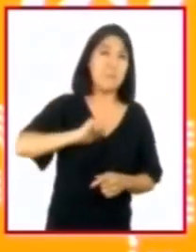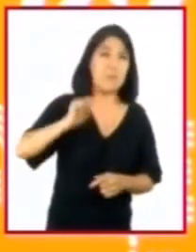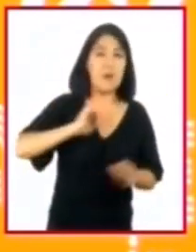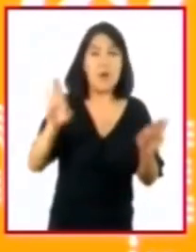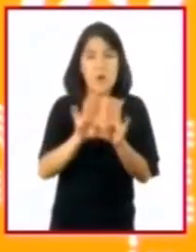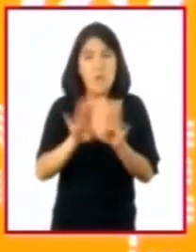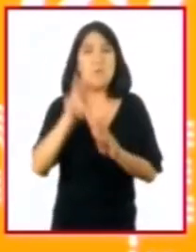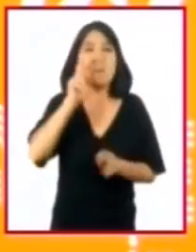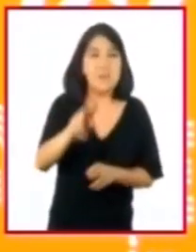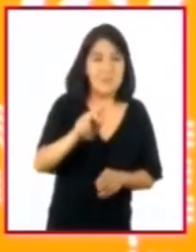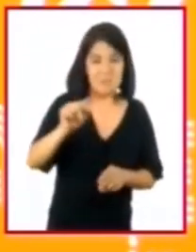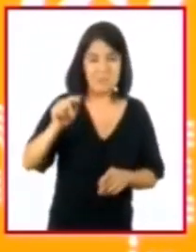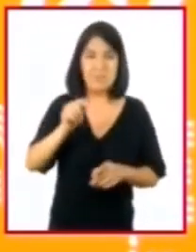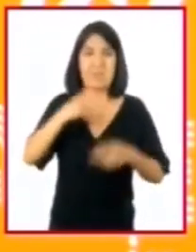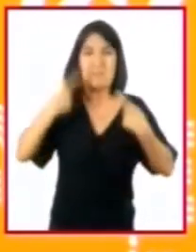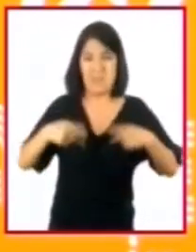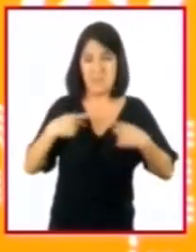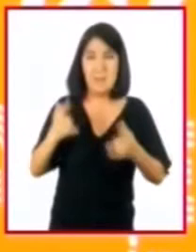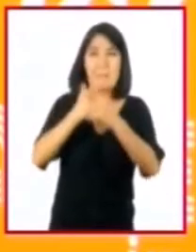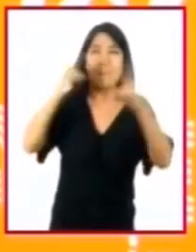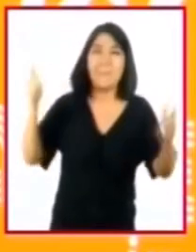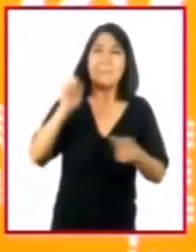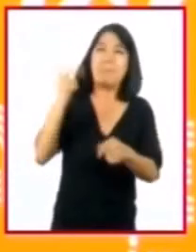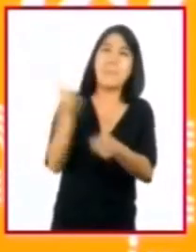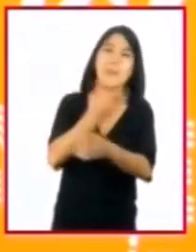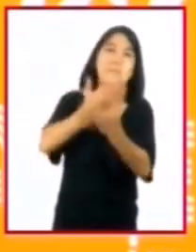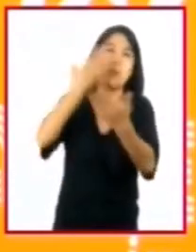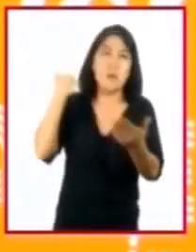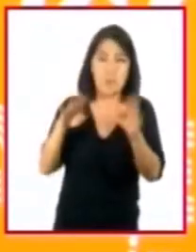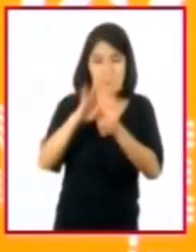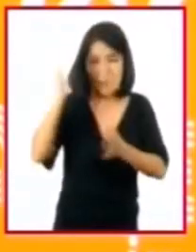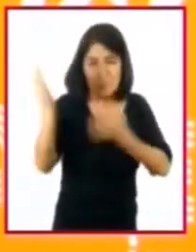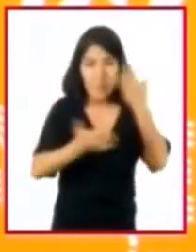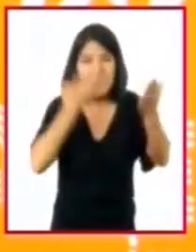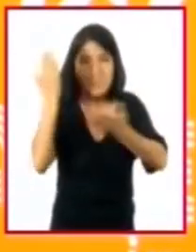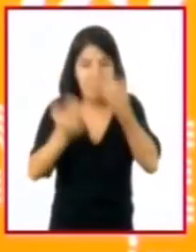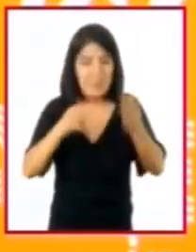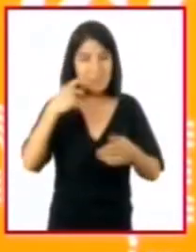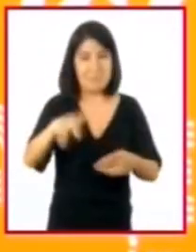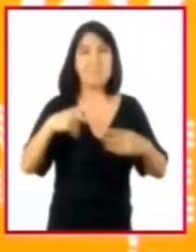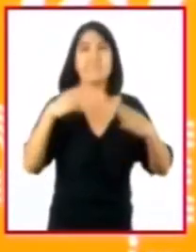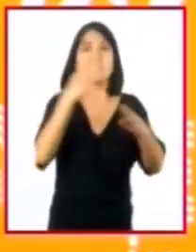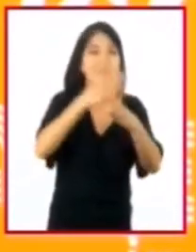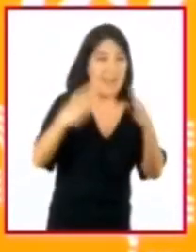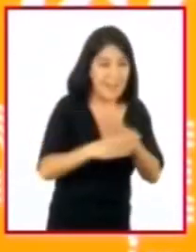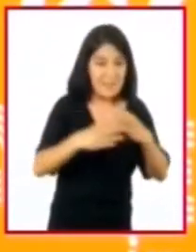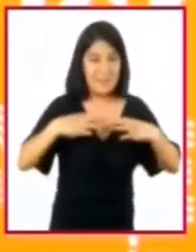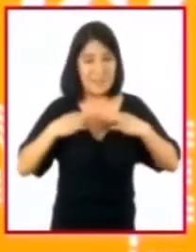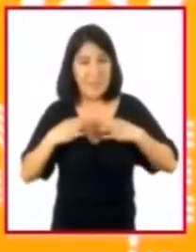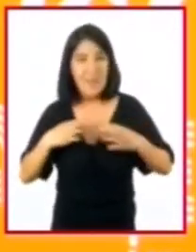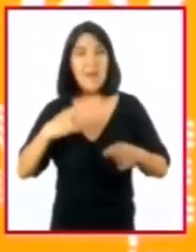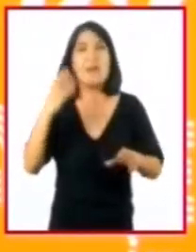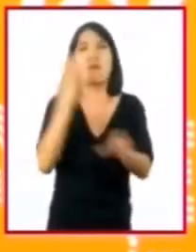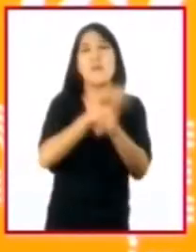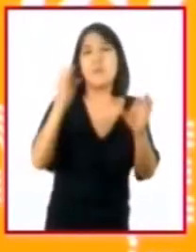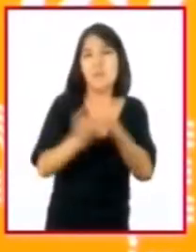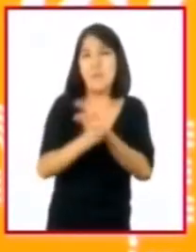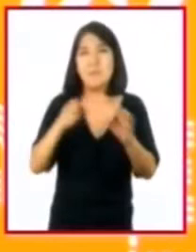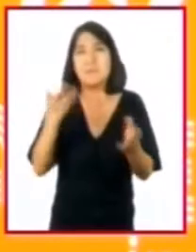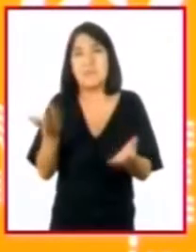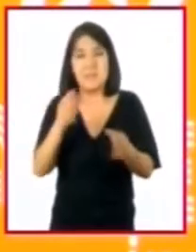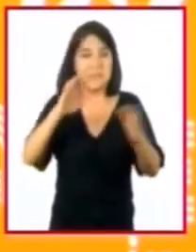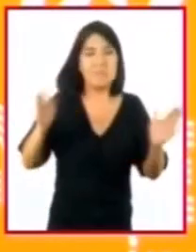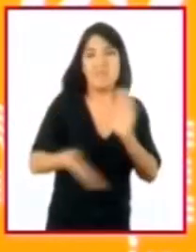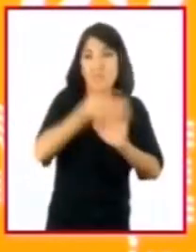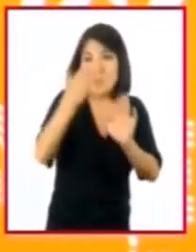las personas del pasado a través del análisis de los vestigios o restos materiales, como objetos cotidianos y